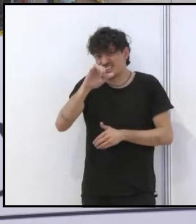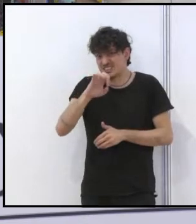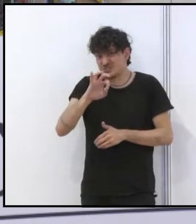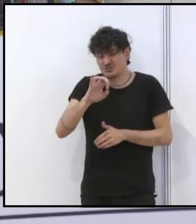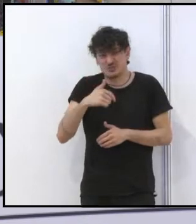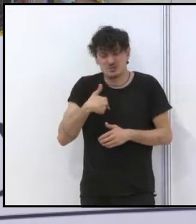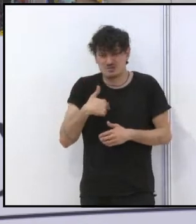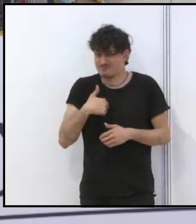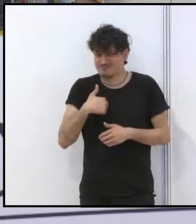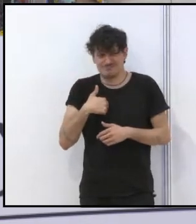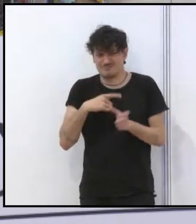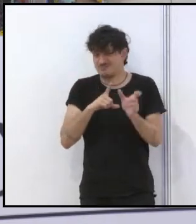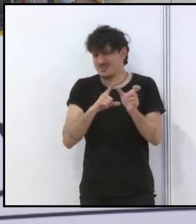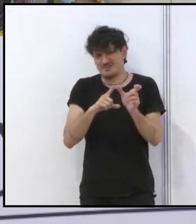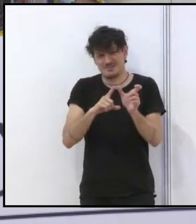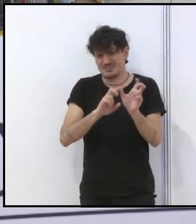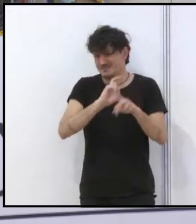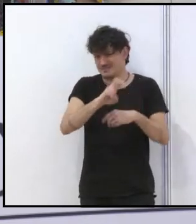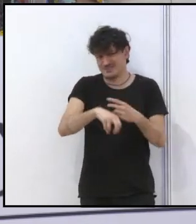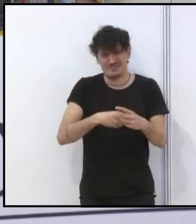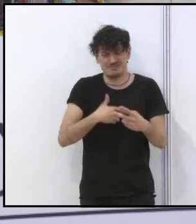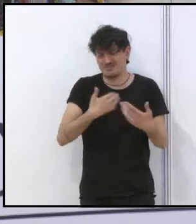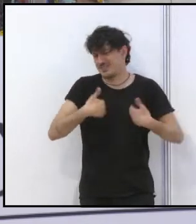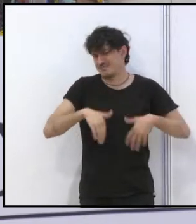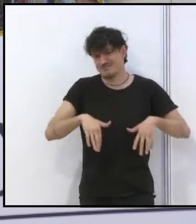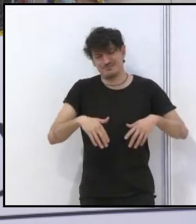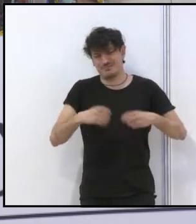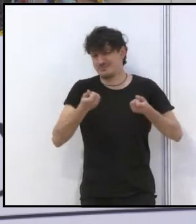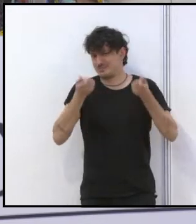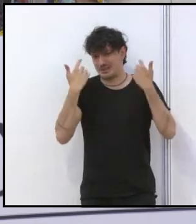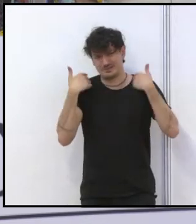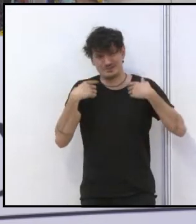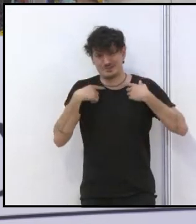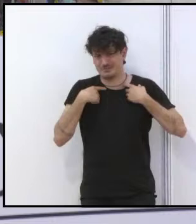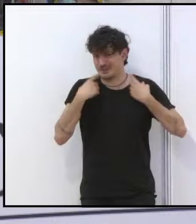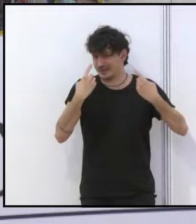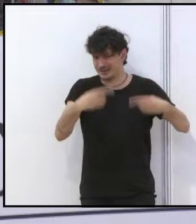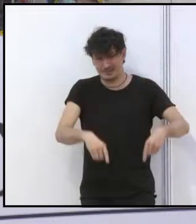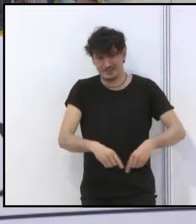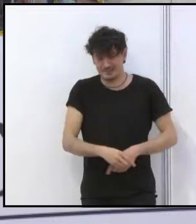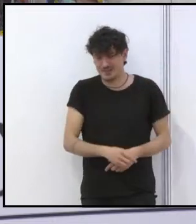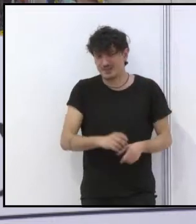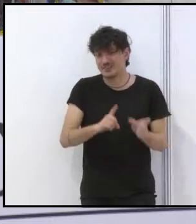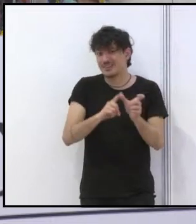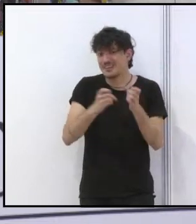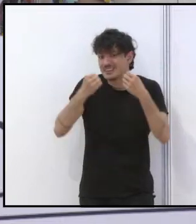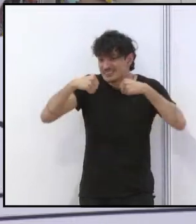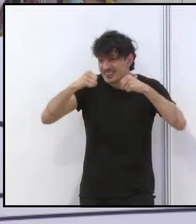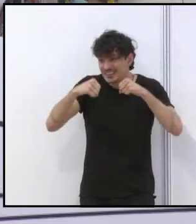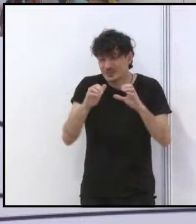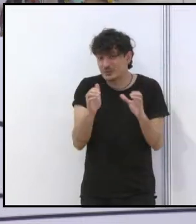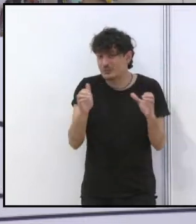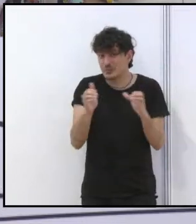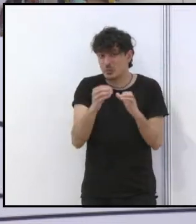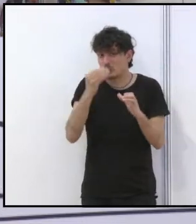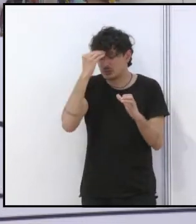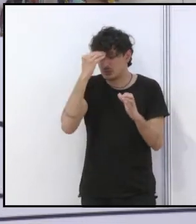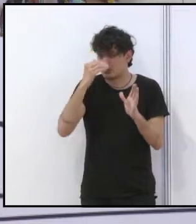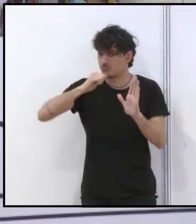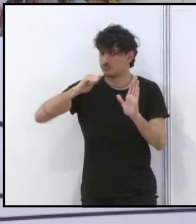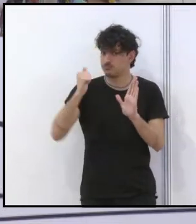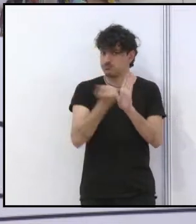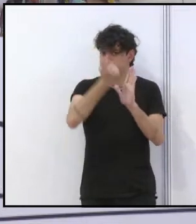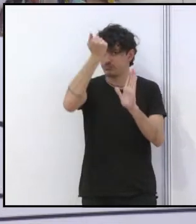rendido, estos ensayitos creo que van a marcar un antes y un después en la